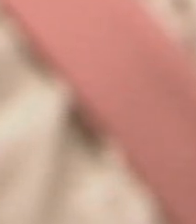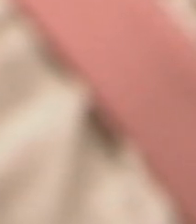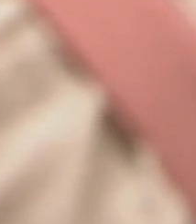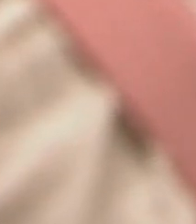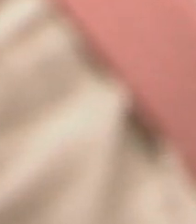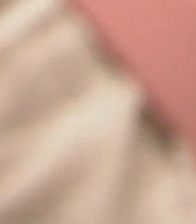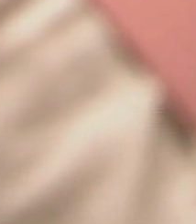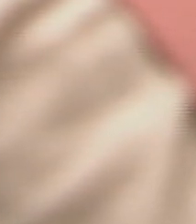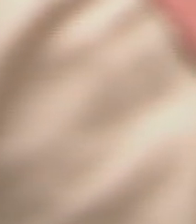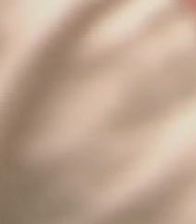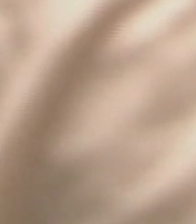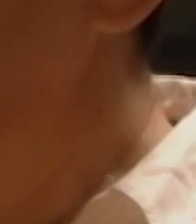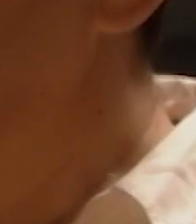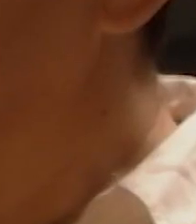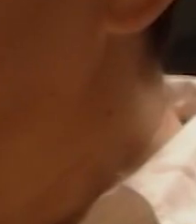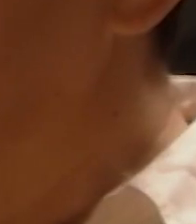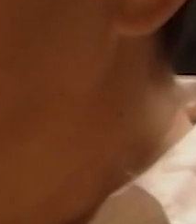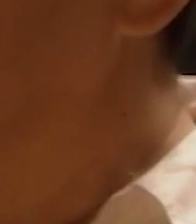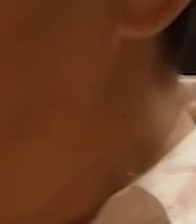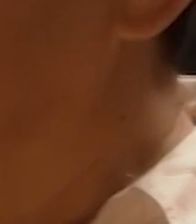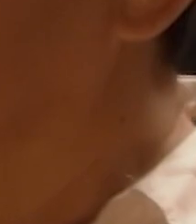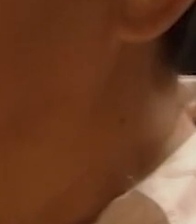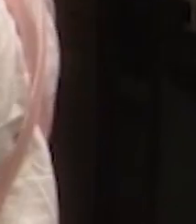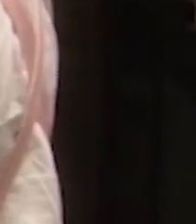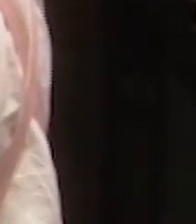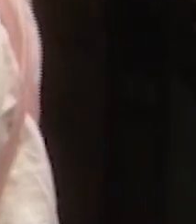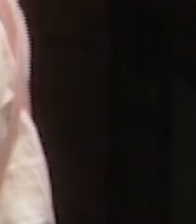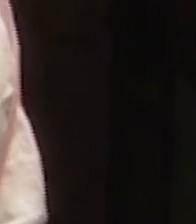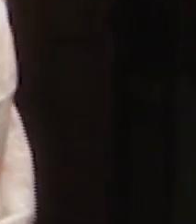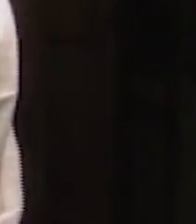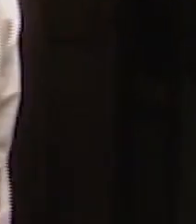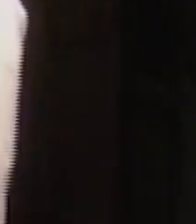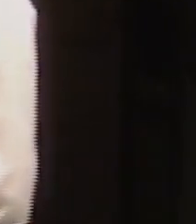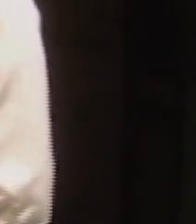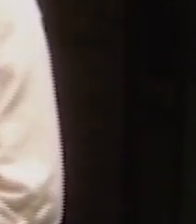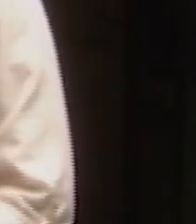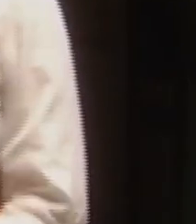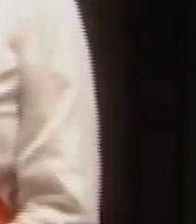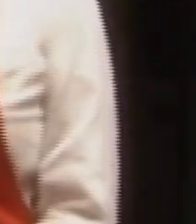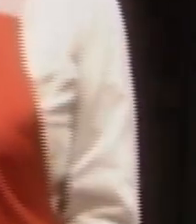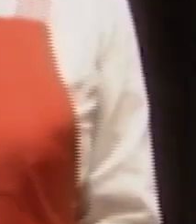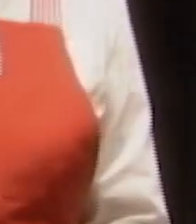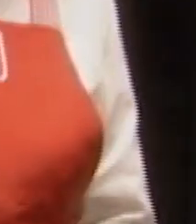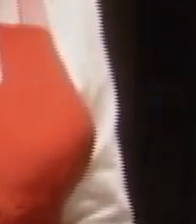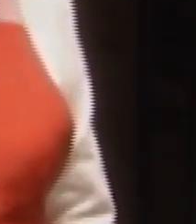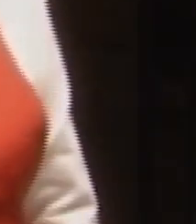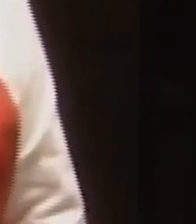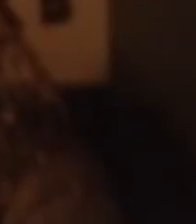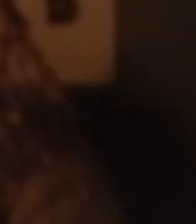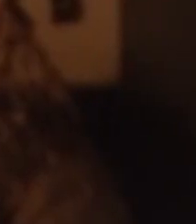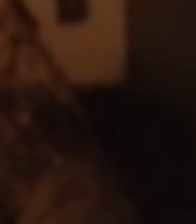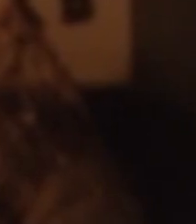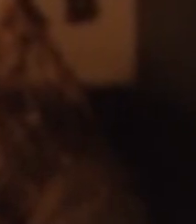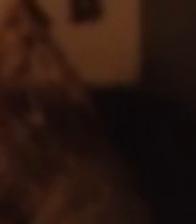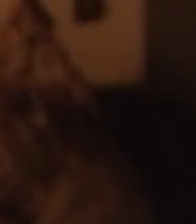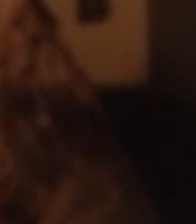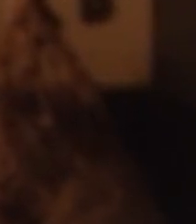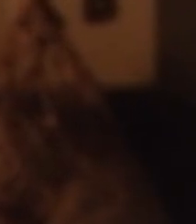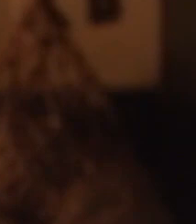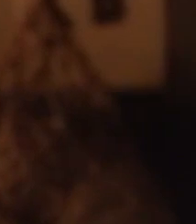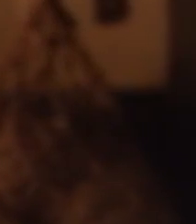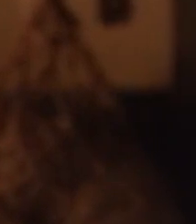Yo soy Kyoko. Lo supe desde el principio. Sí, yo ya sé que eres la madre de Ritsu, Mamá, pero... tú